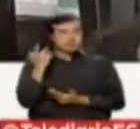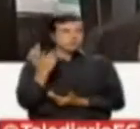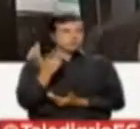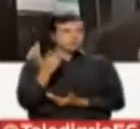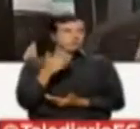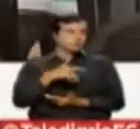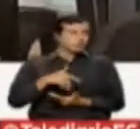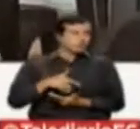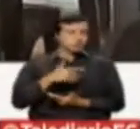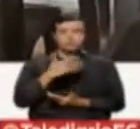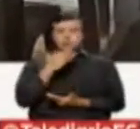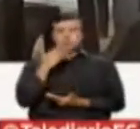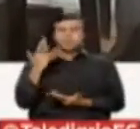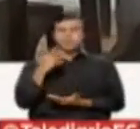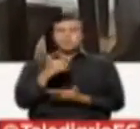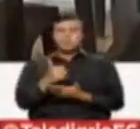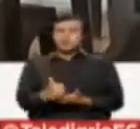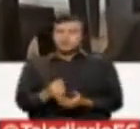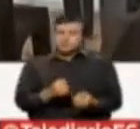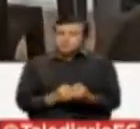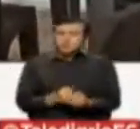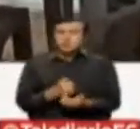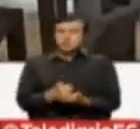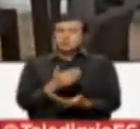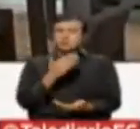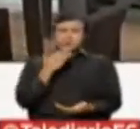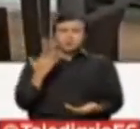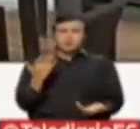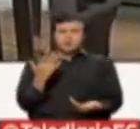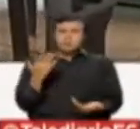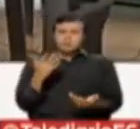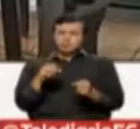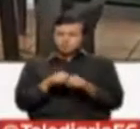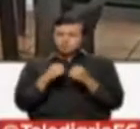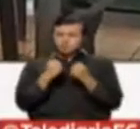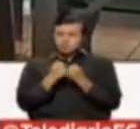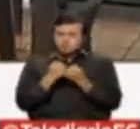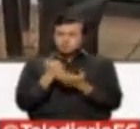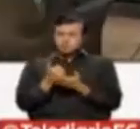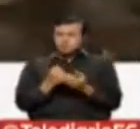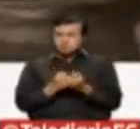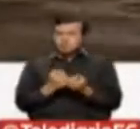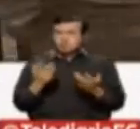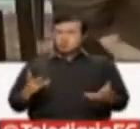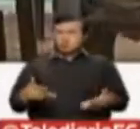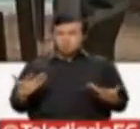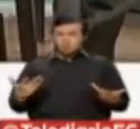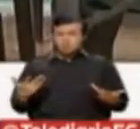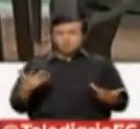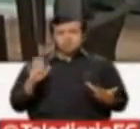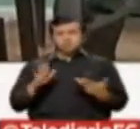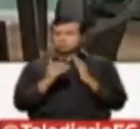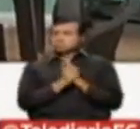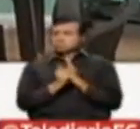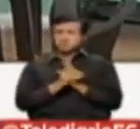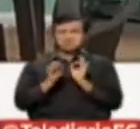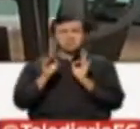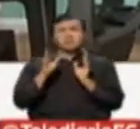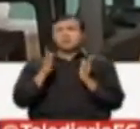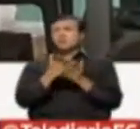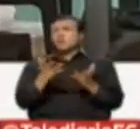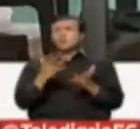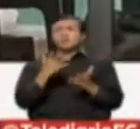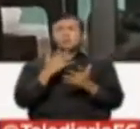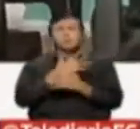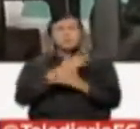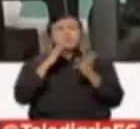inquietudes de cómo ayudarlo a que se inserta en la sociedad efectivamente y como vemos son muy capaces muy cariñosos